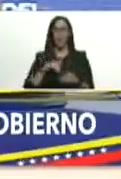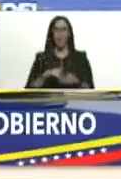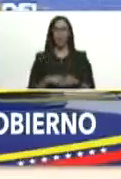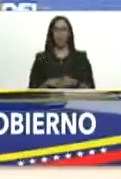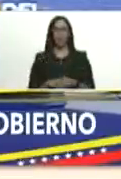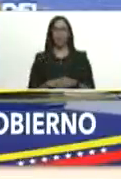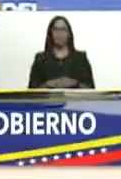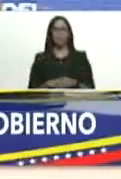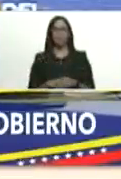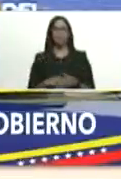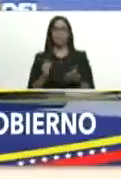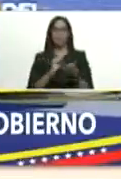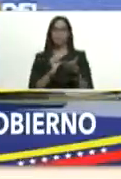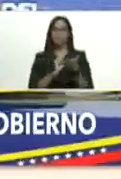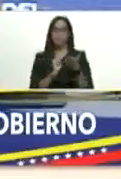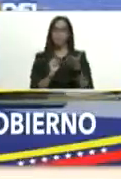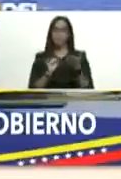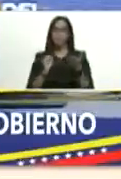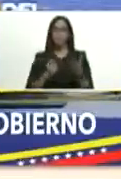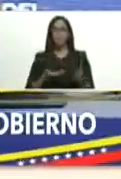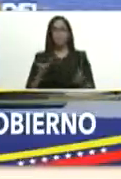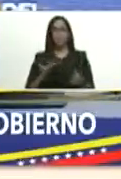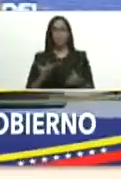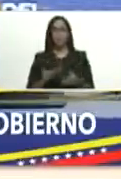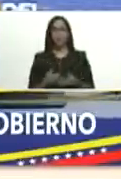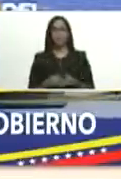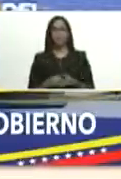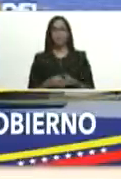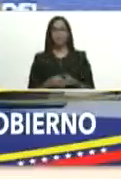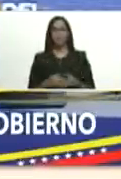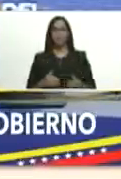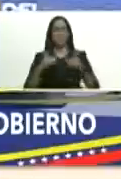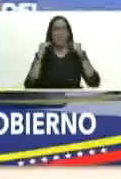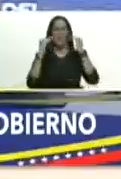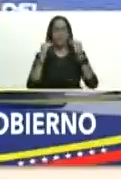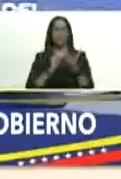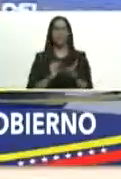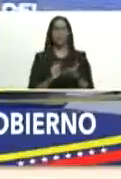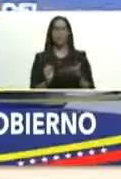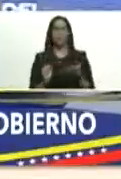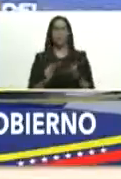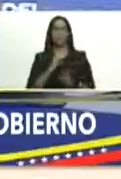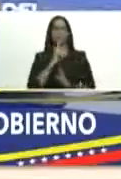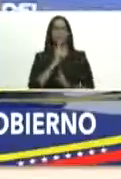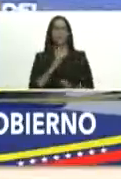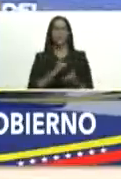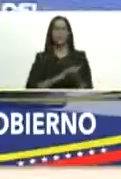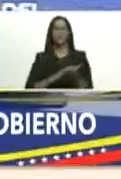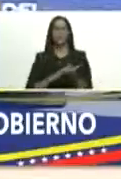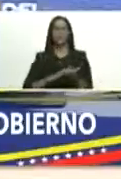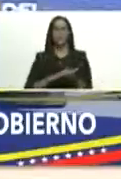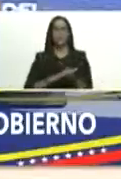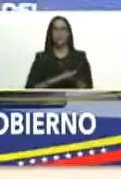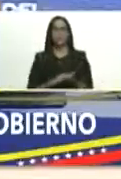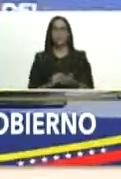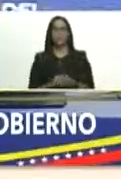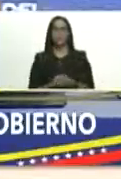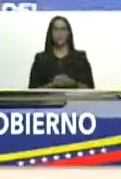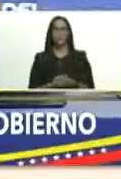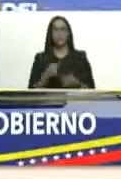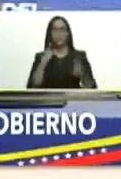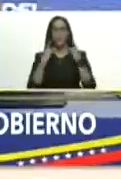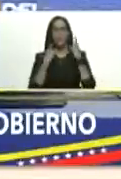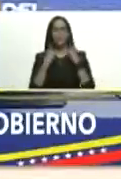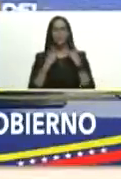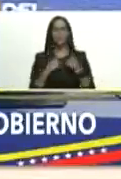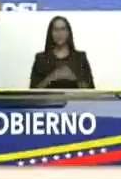Bueno, entonces tiene que ponerlo ahí en la prioridad. Alta prioridad. Respuesta y solución. Acción inmediata.